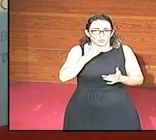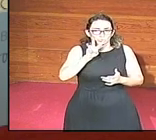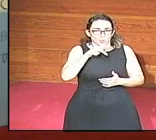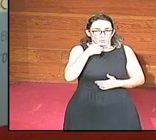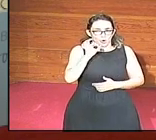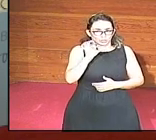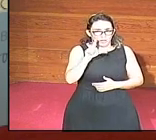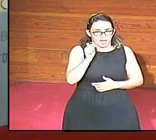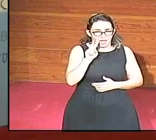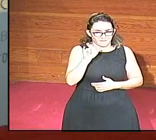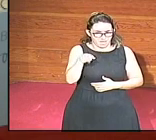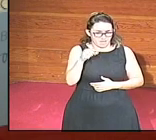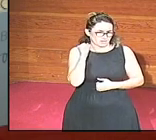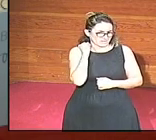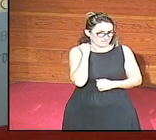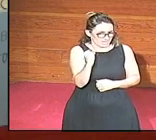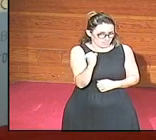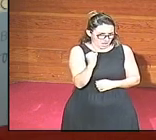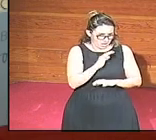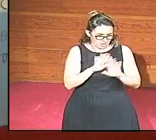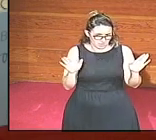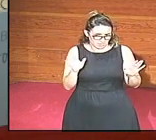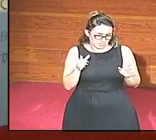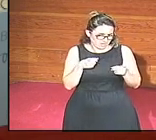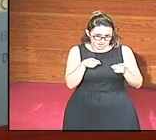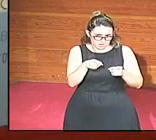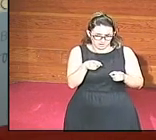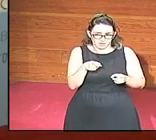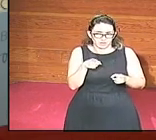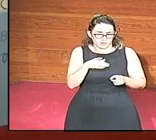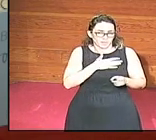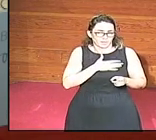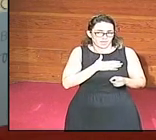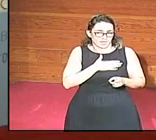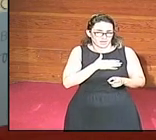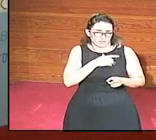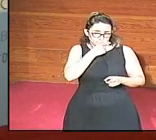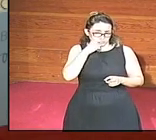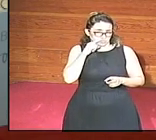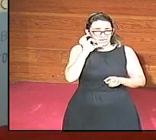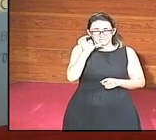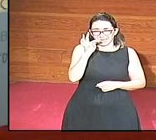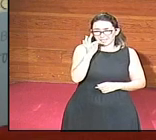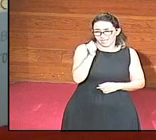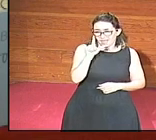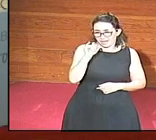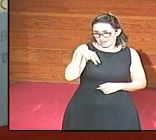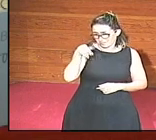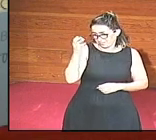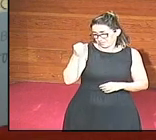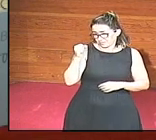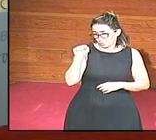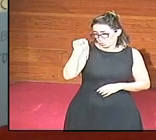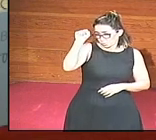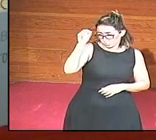también, que no se nos olvide, un estalinista de copetín que para afianzar su poder en